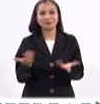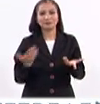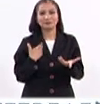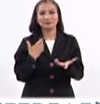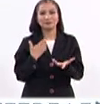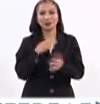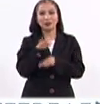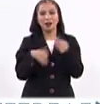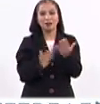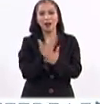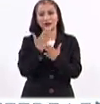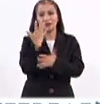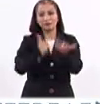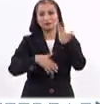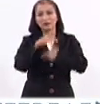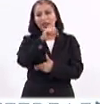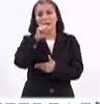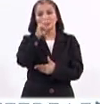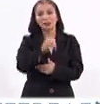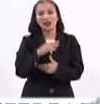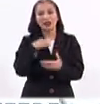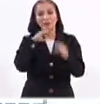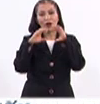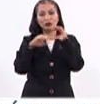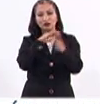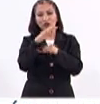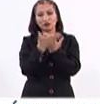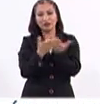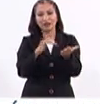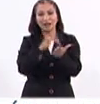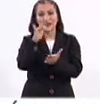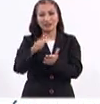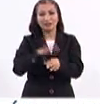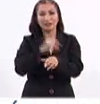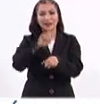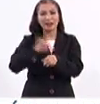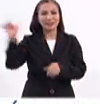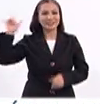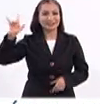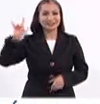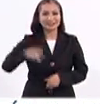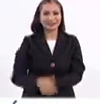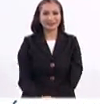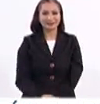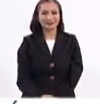por estar como todas las mañanas en la lengua de señas mexicana y podernos comunicar con todos ustedes. Gracias, excelente día.